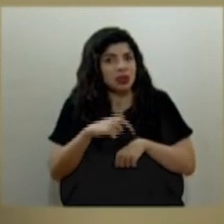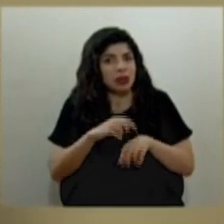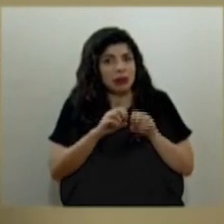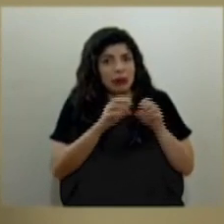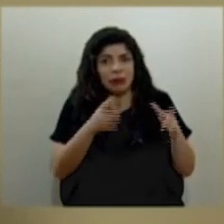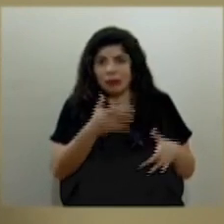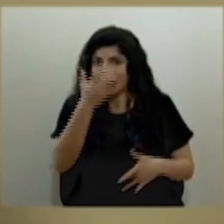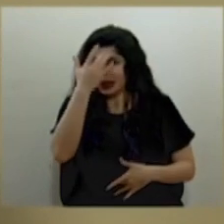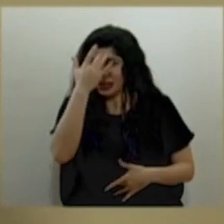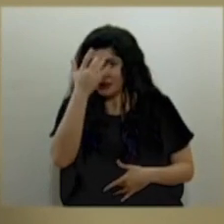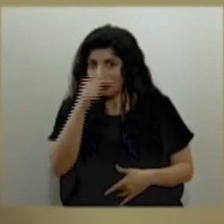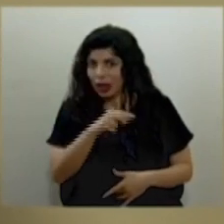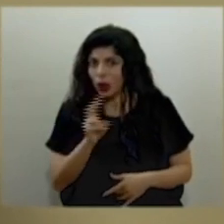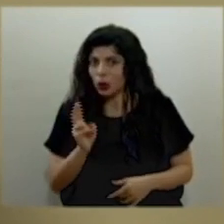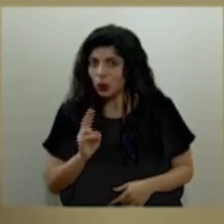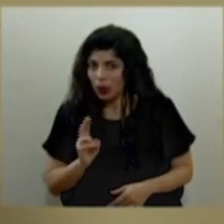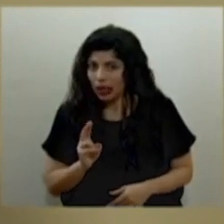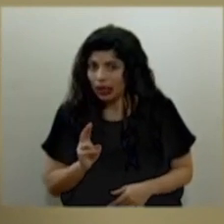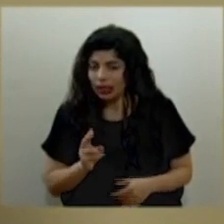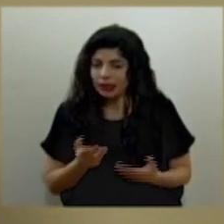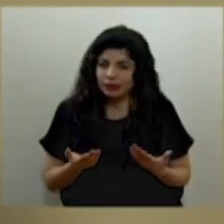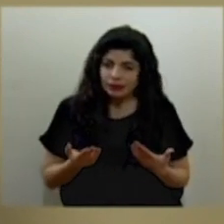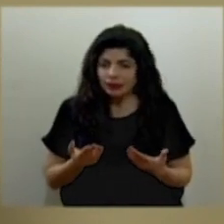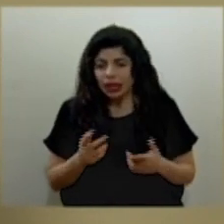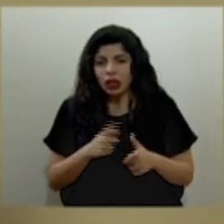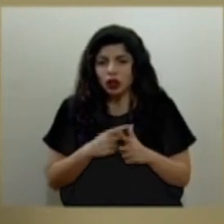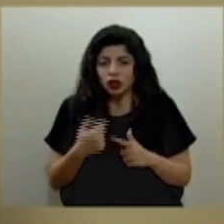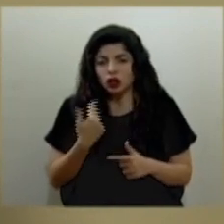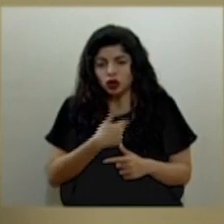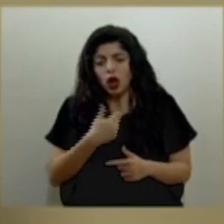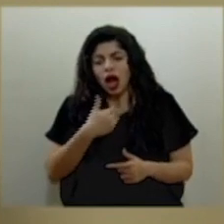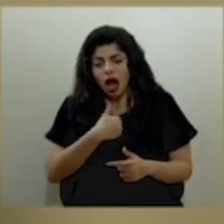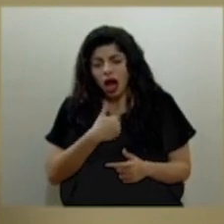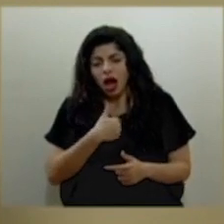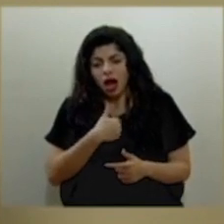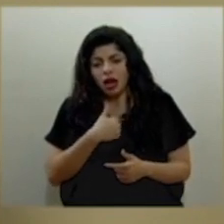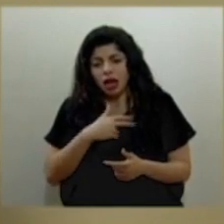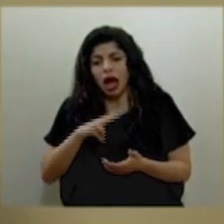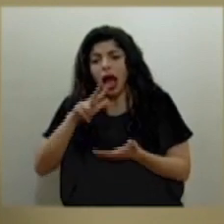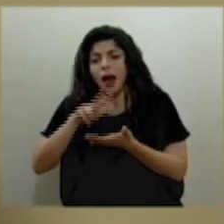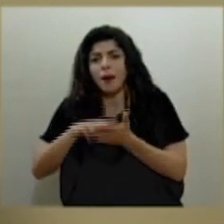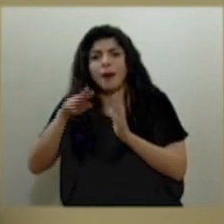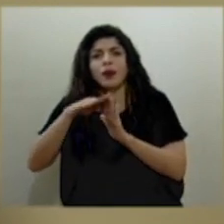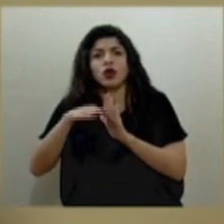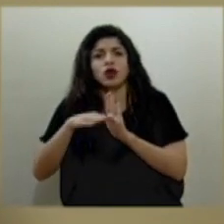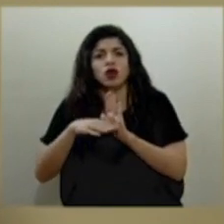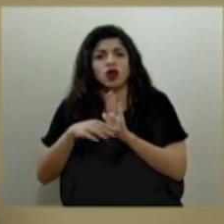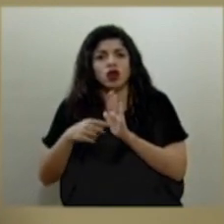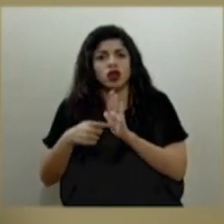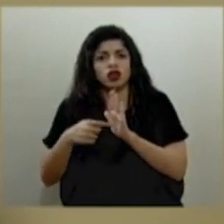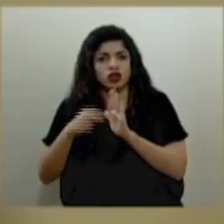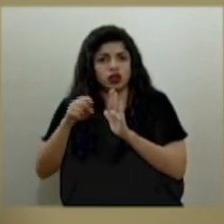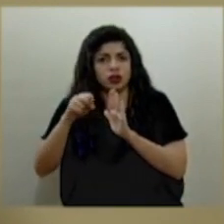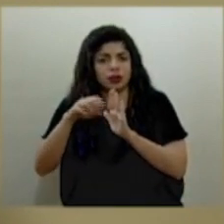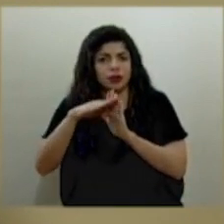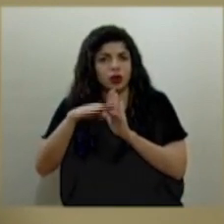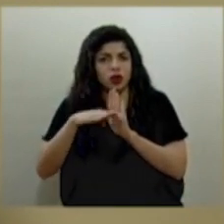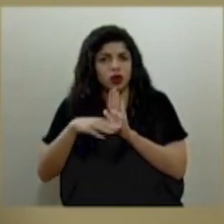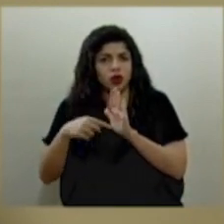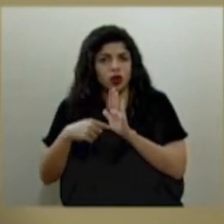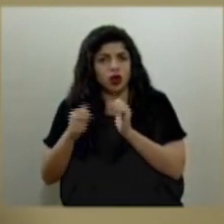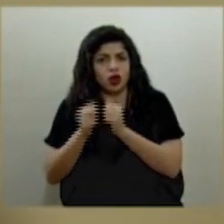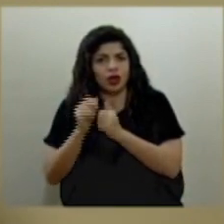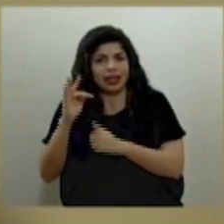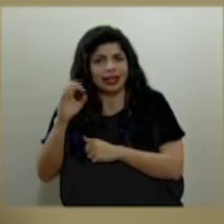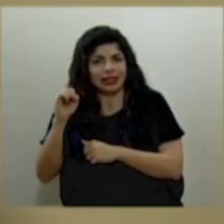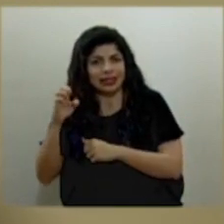pandémico de apremio, ¿verdad? Entonces, obviamente tenemos la aprobación de los protocolos que se han trabajado tanto de la mano con el